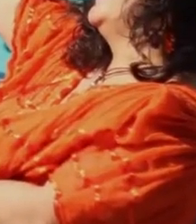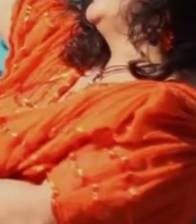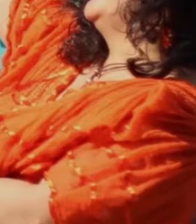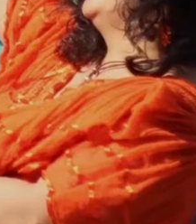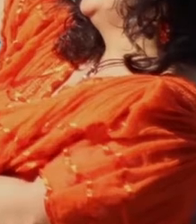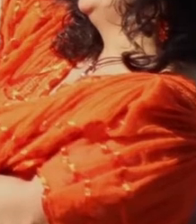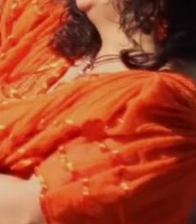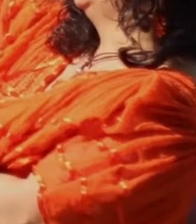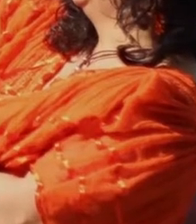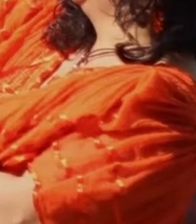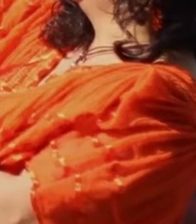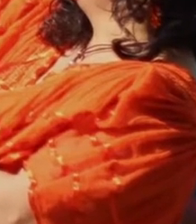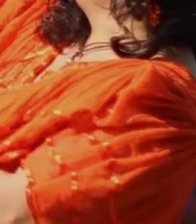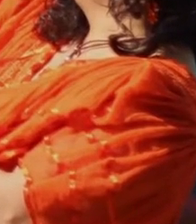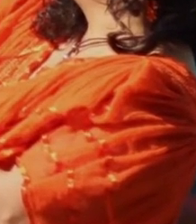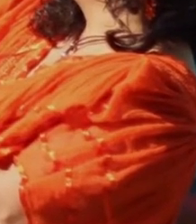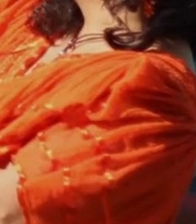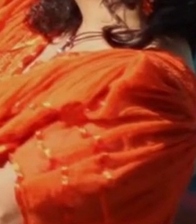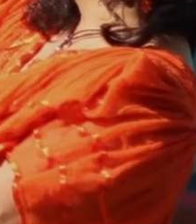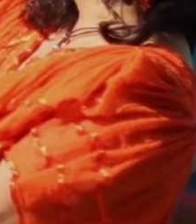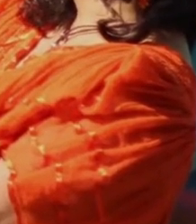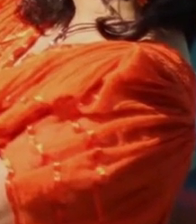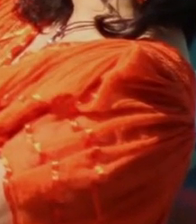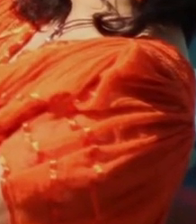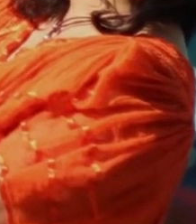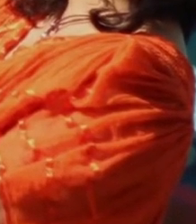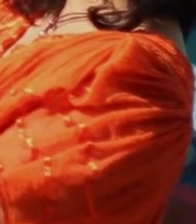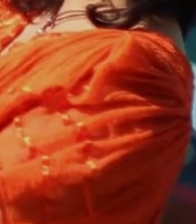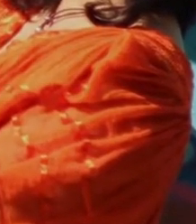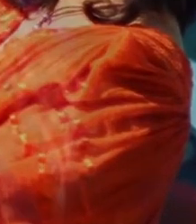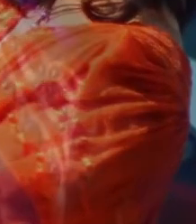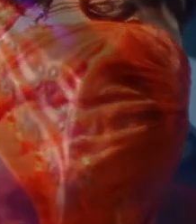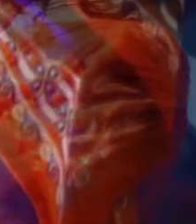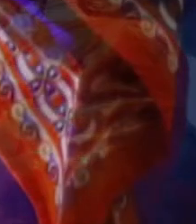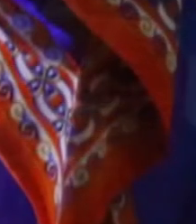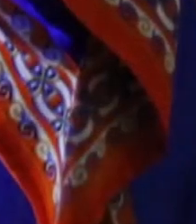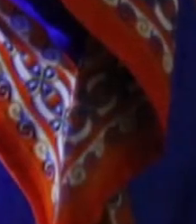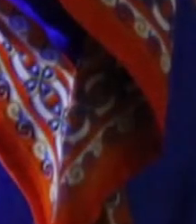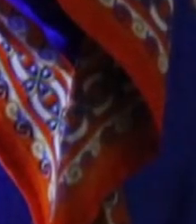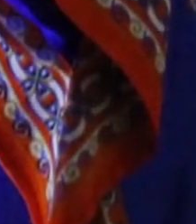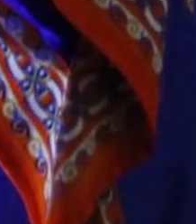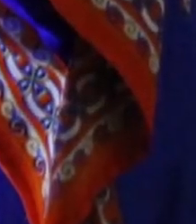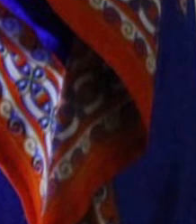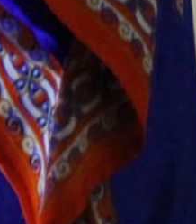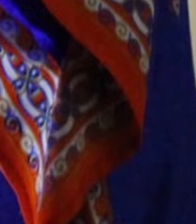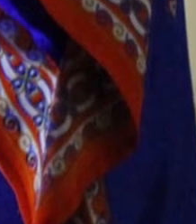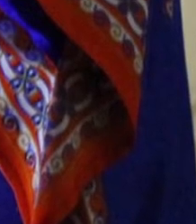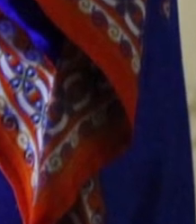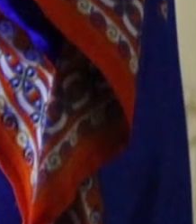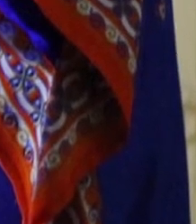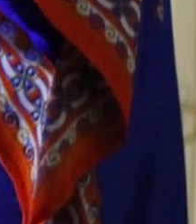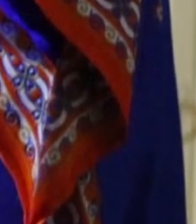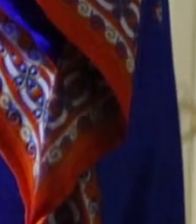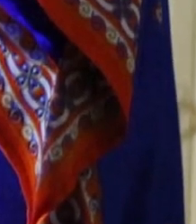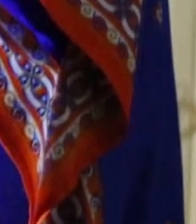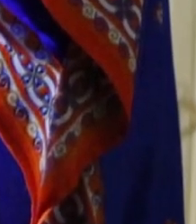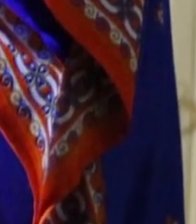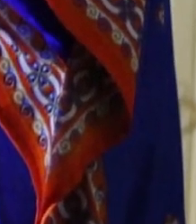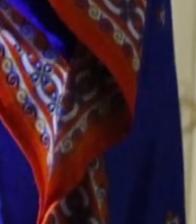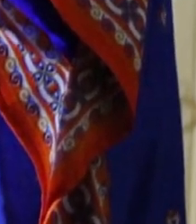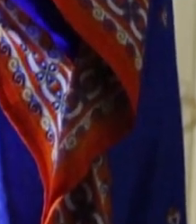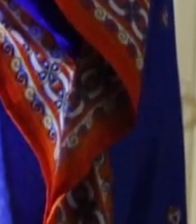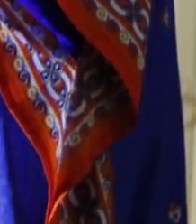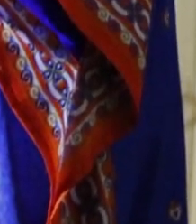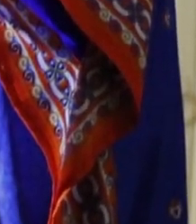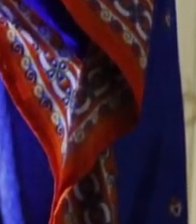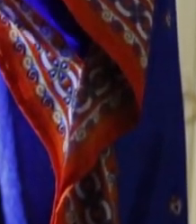de solidaridad con el otro de comprensión o sea es ese proceso al que vinimos a la vida por